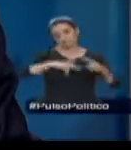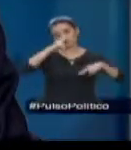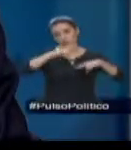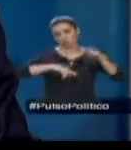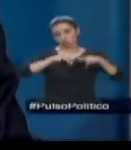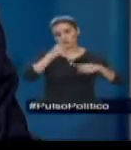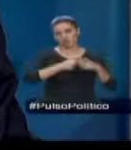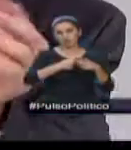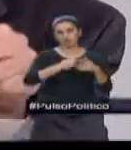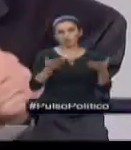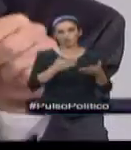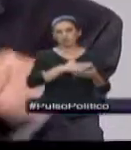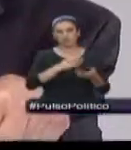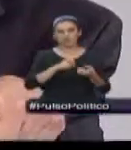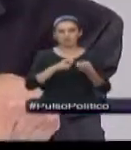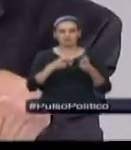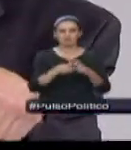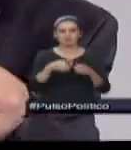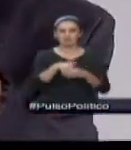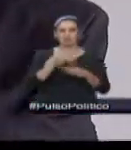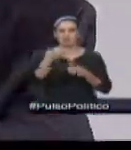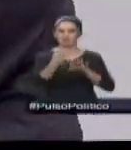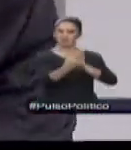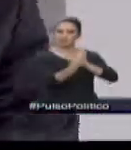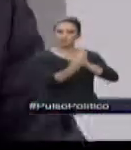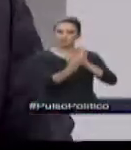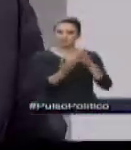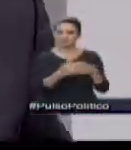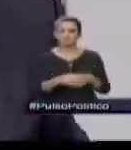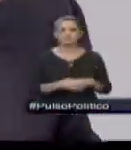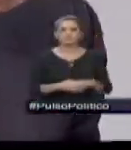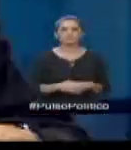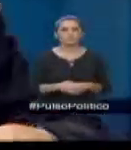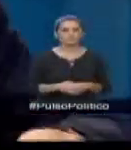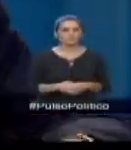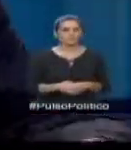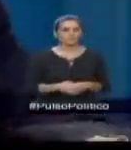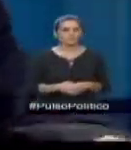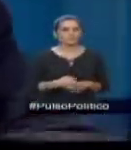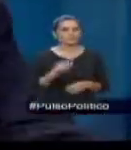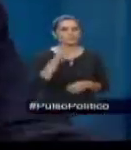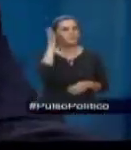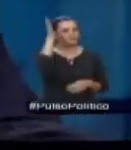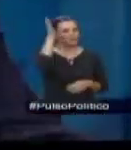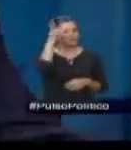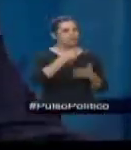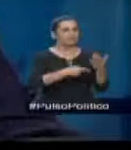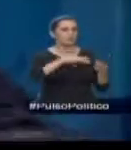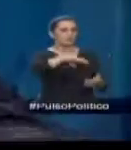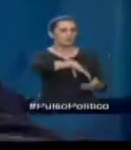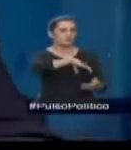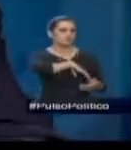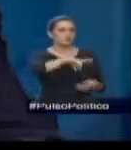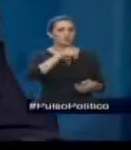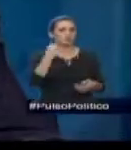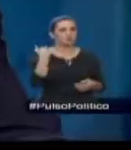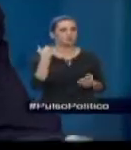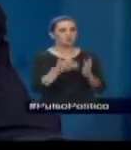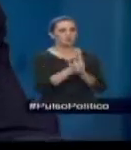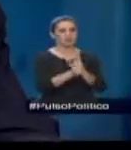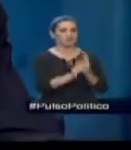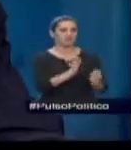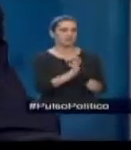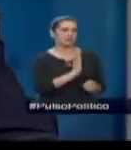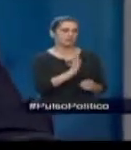entonces dónde está el problema en ese punto moisés tacle minuto 20 este discurso de que los municipios no tienen capacidad